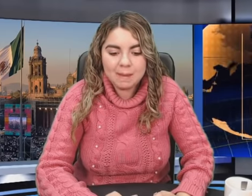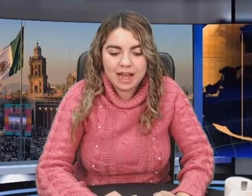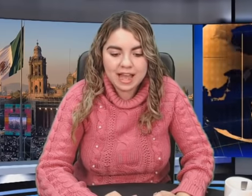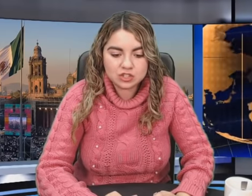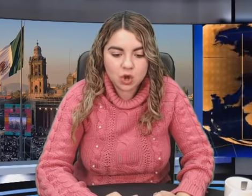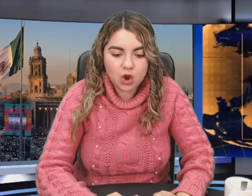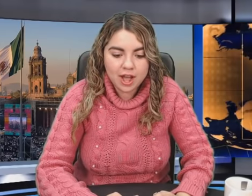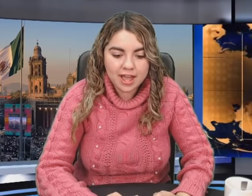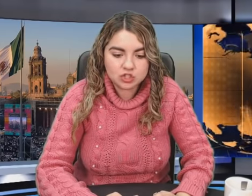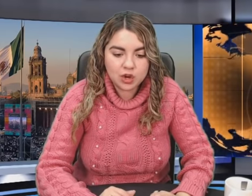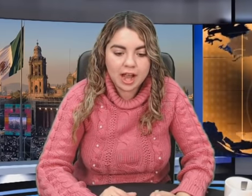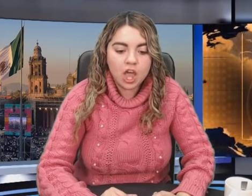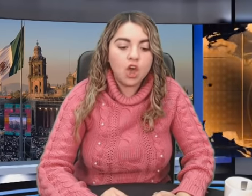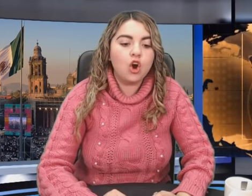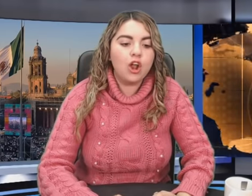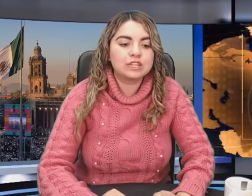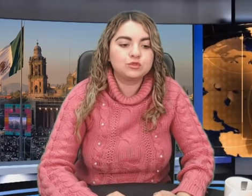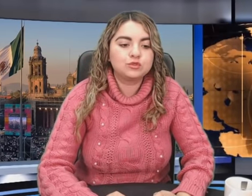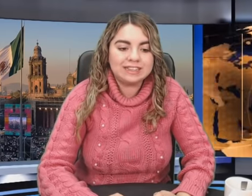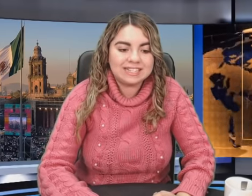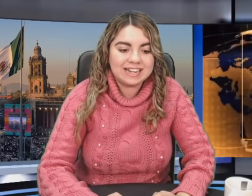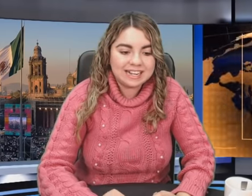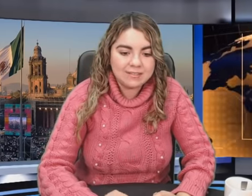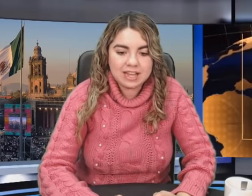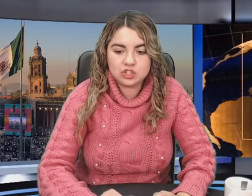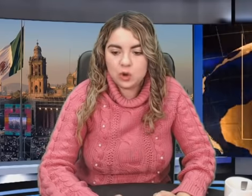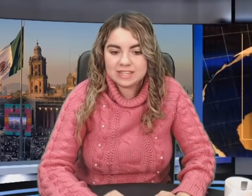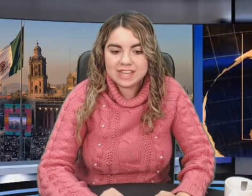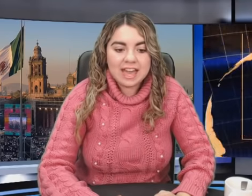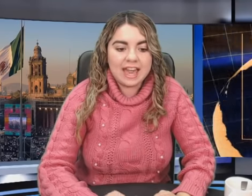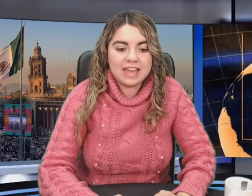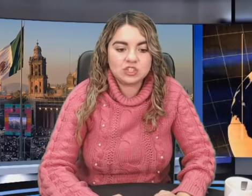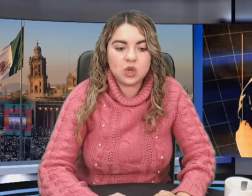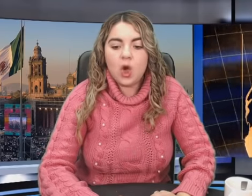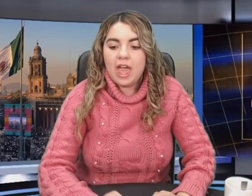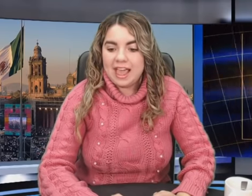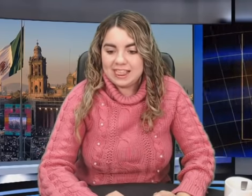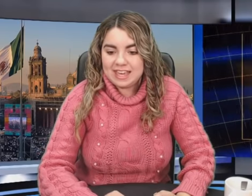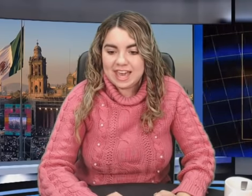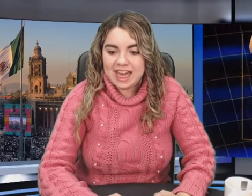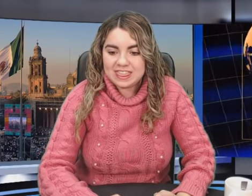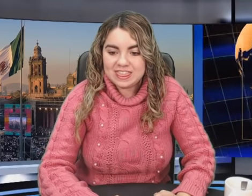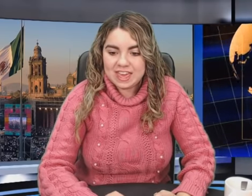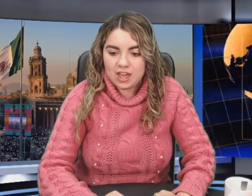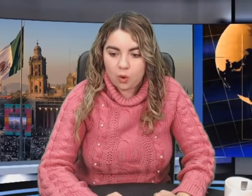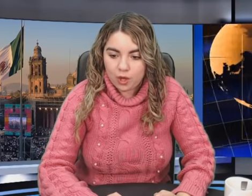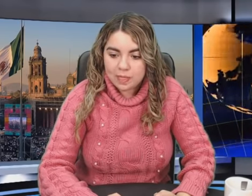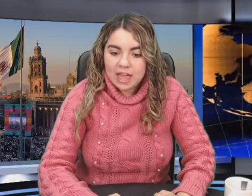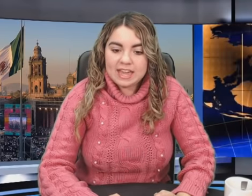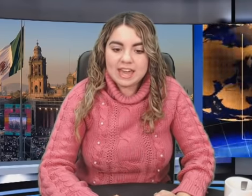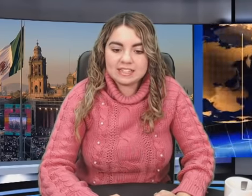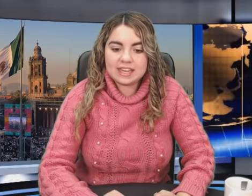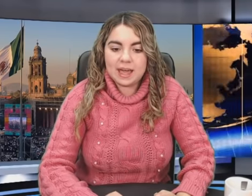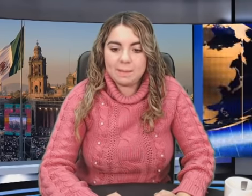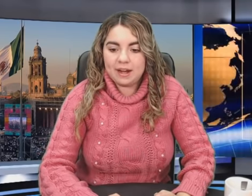el Palacio Nacional con las fuertes revelaciones que hizo el día de hoy.